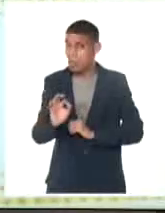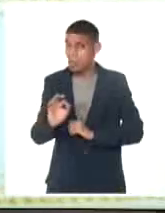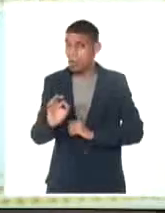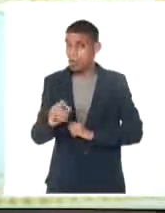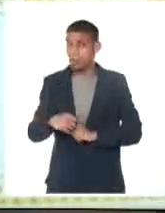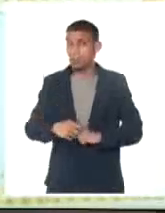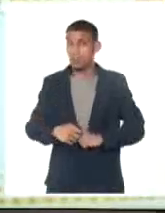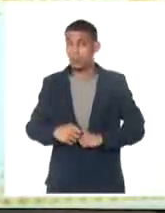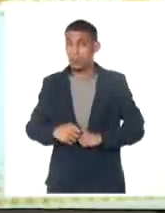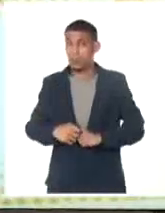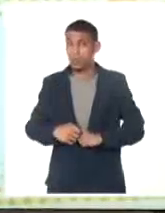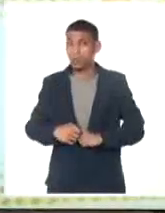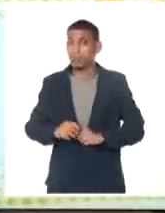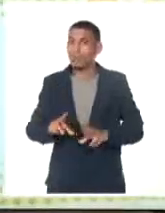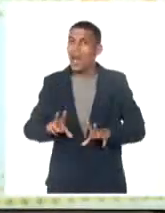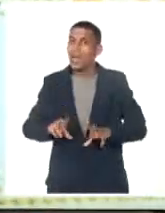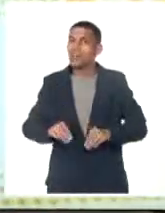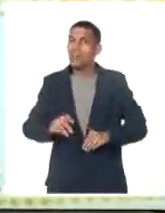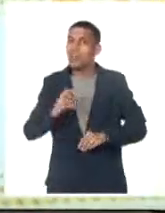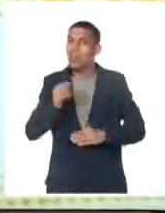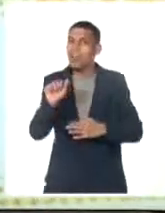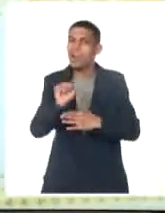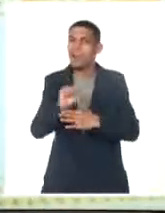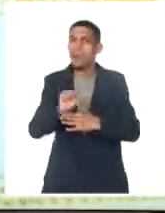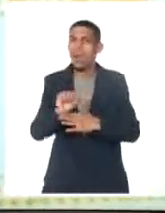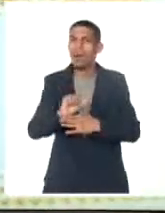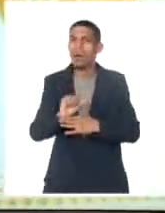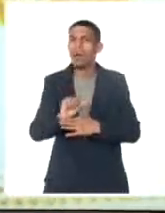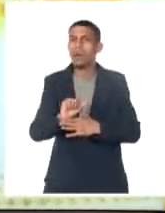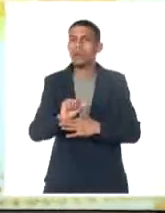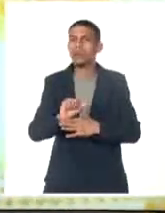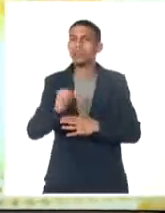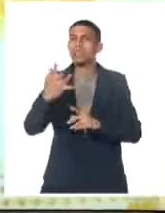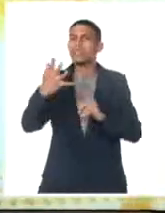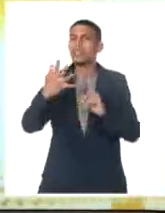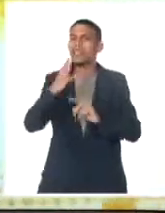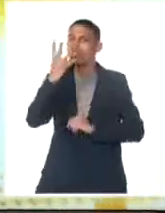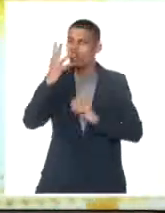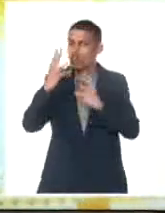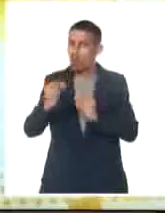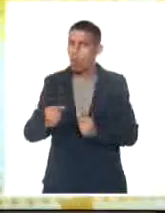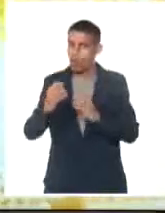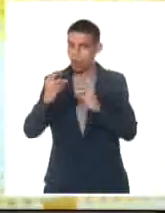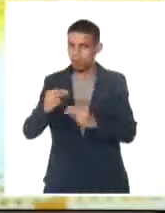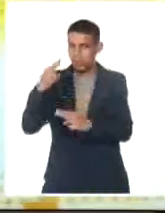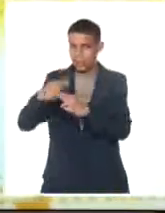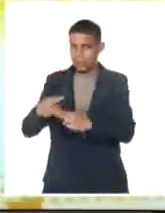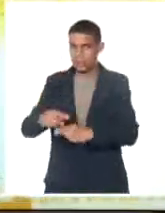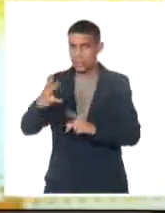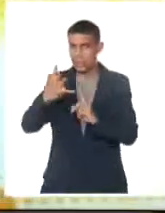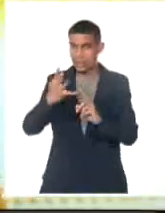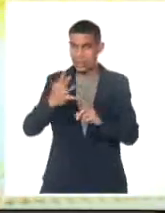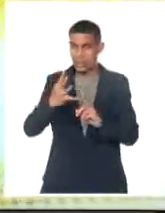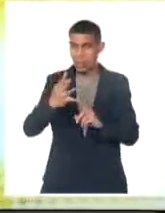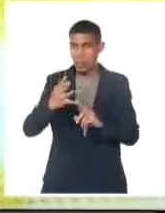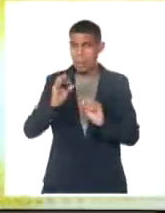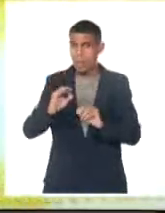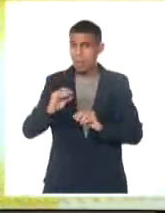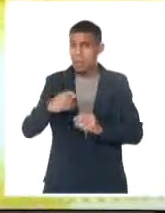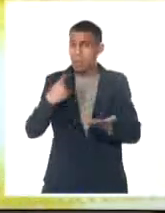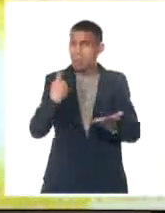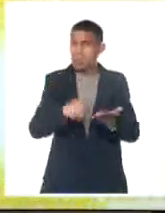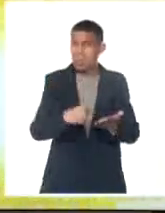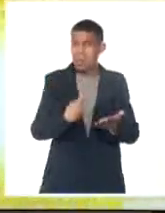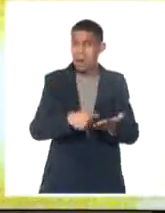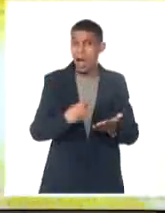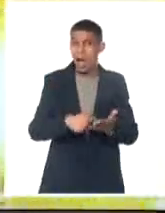de los acusados, ha sumido al Ecuador, que se ubica en el top 5 de las naciones que más dinero le deben al Fondo Monetario